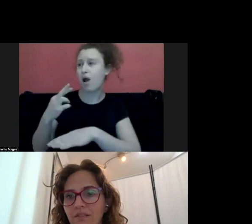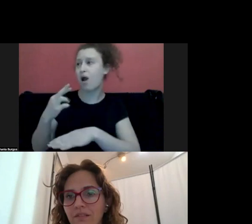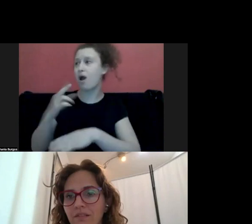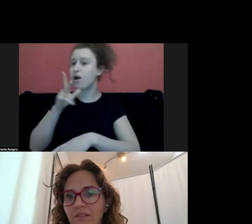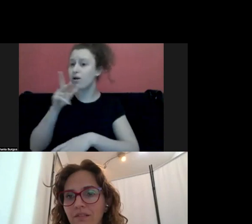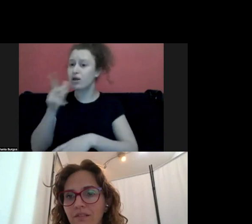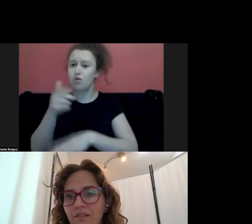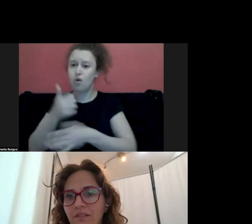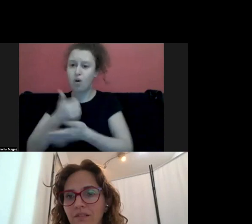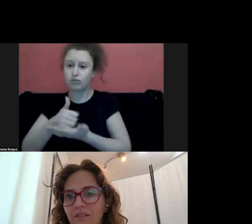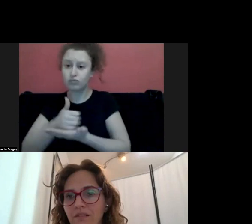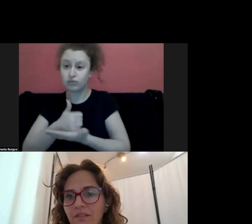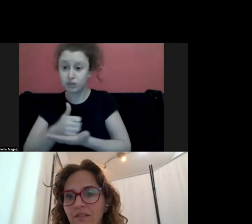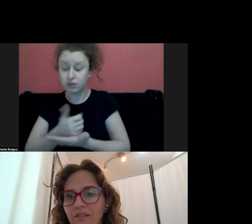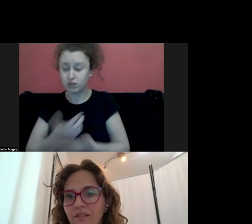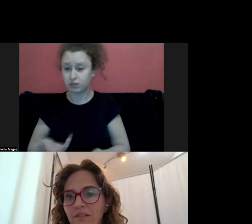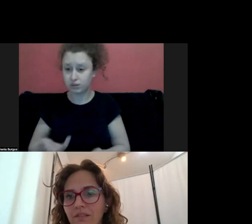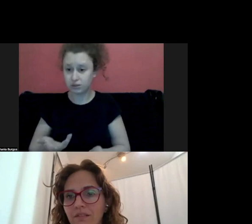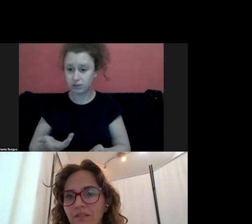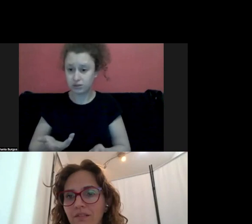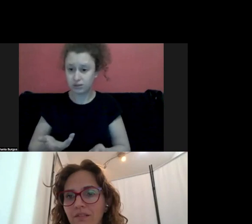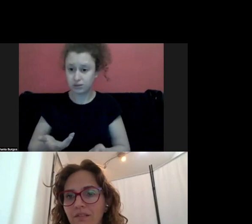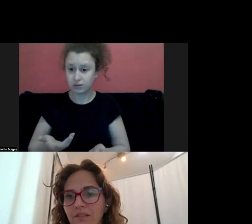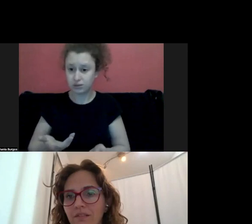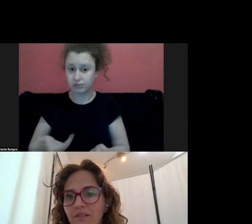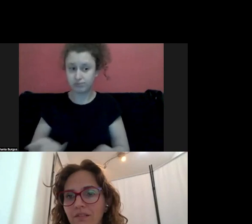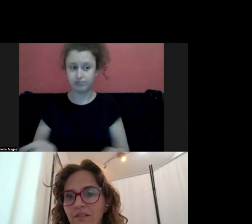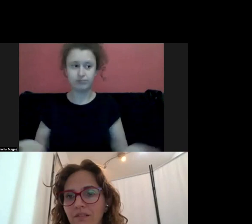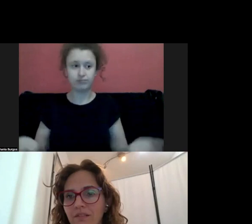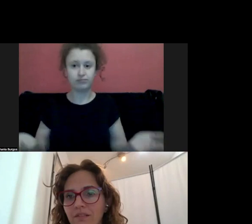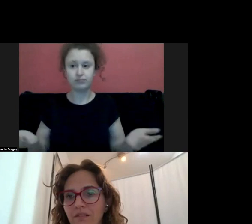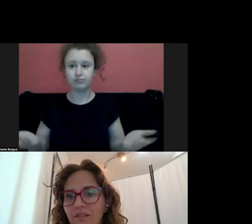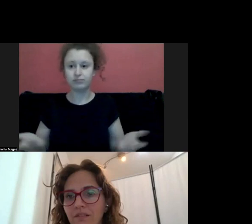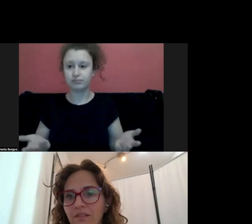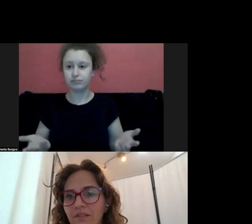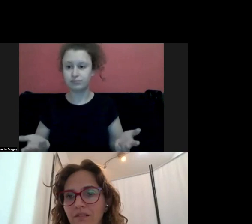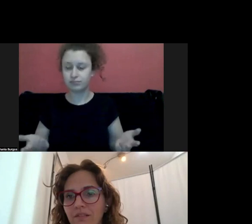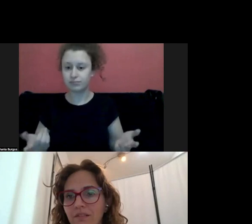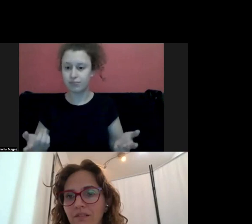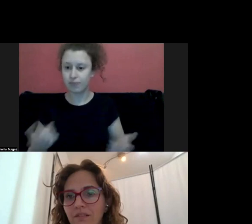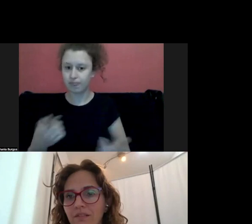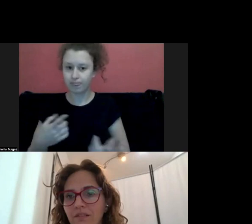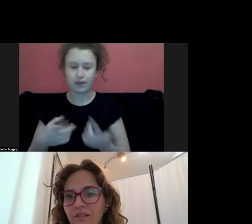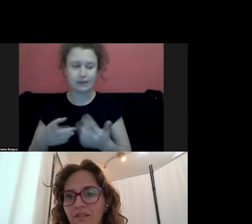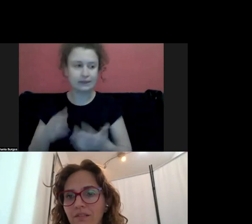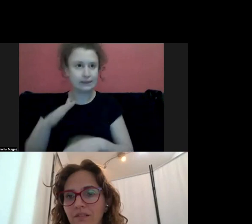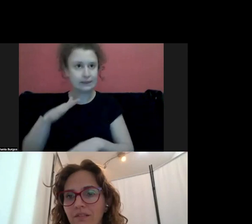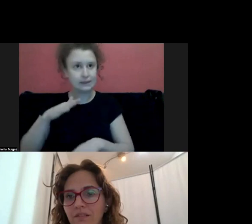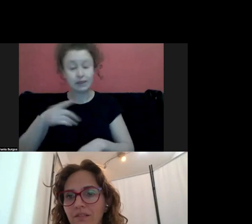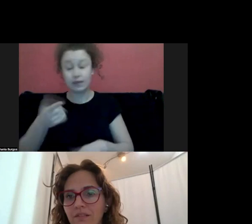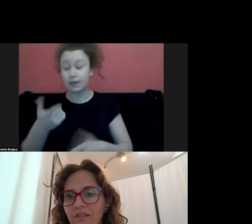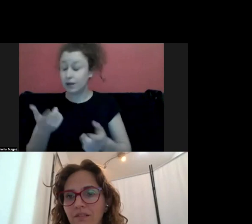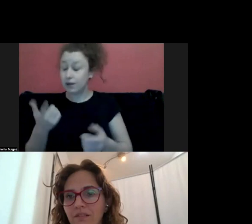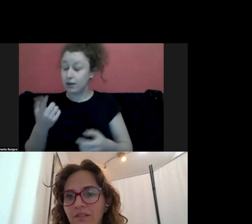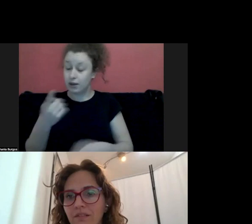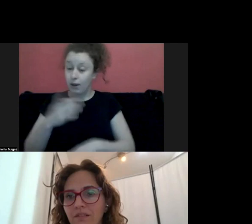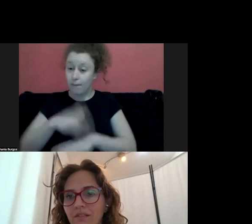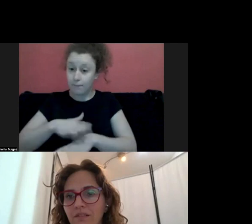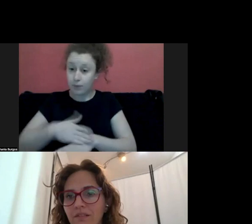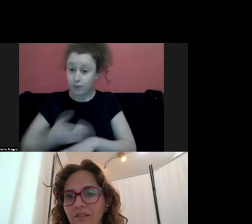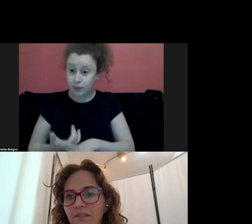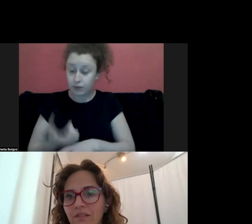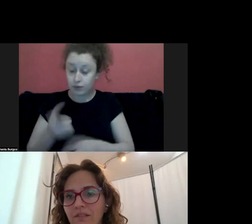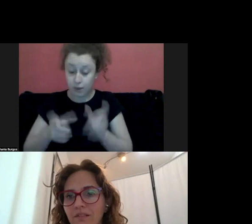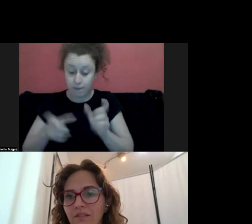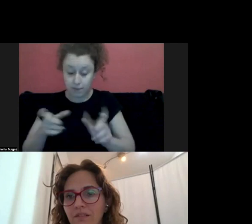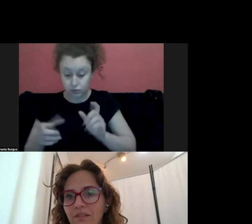teoría, que es la teoría de las madres nevera, que en su momento desarrolló una de las personas que empezaron a hablar del autismo,